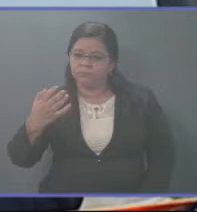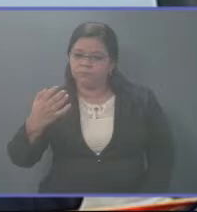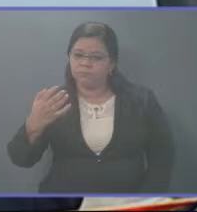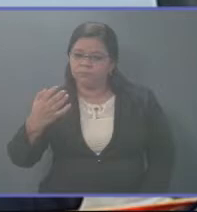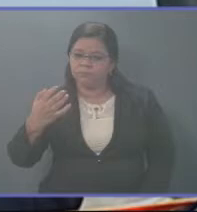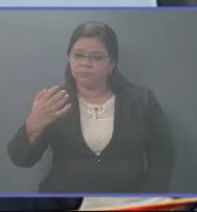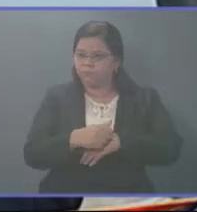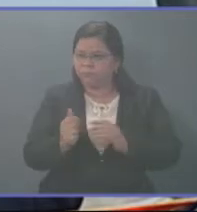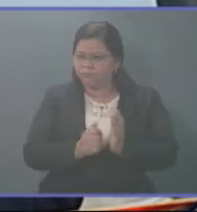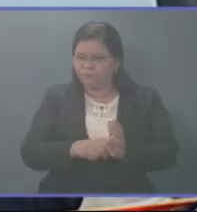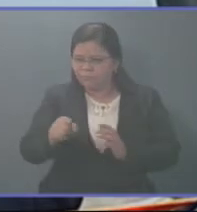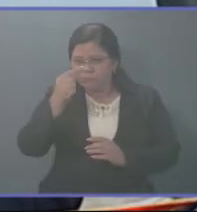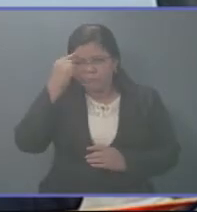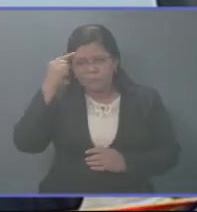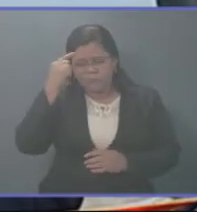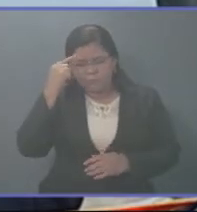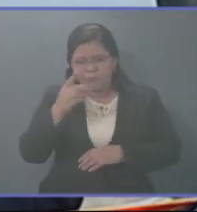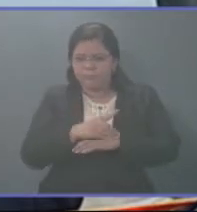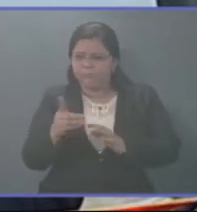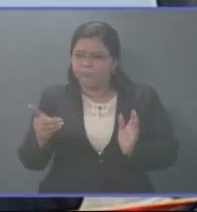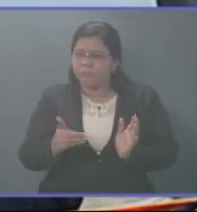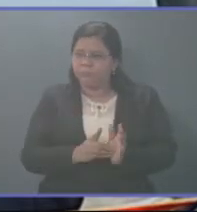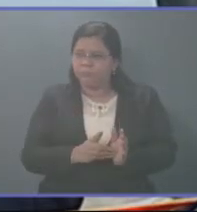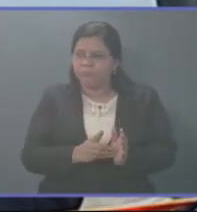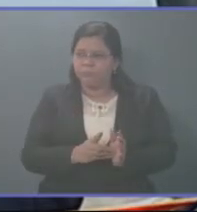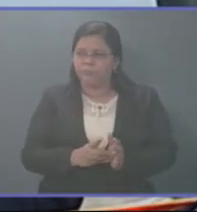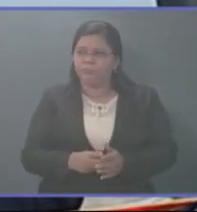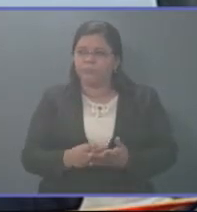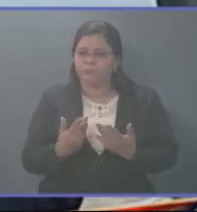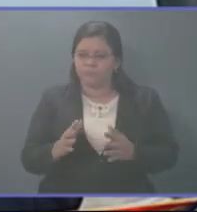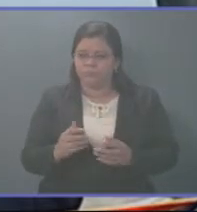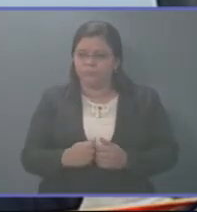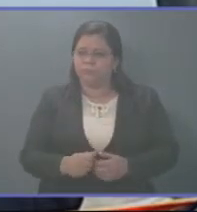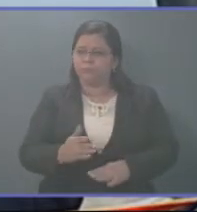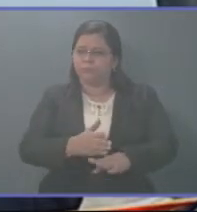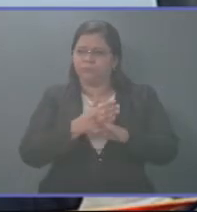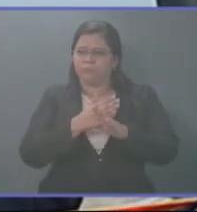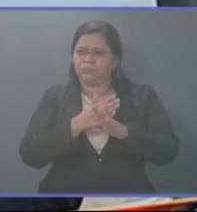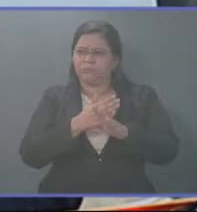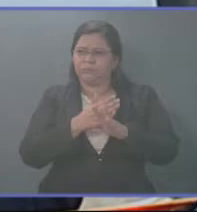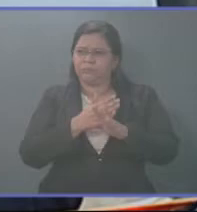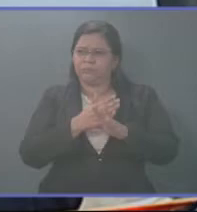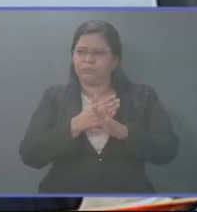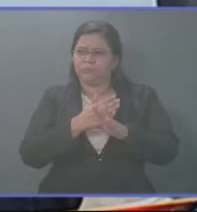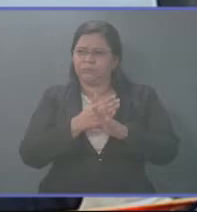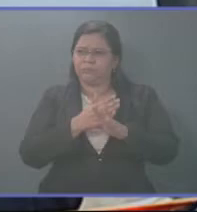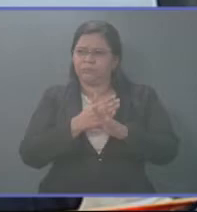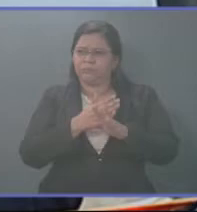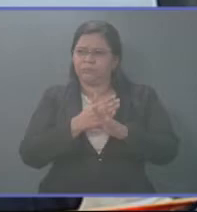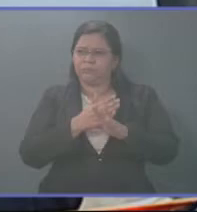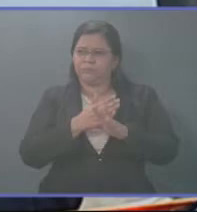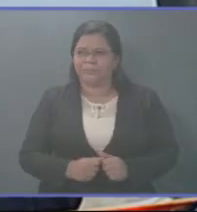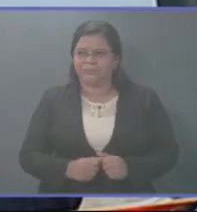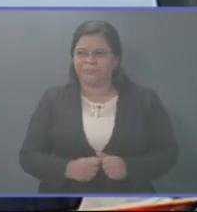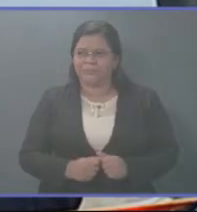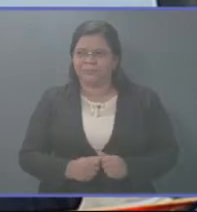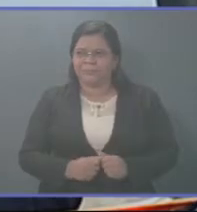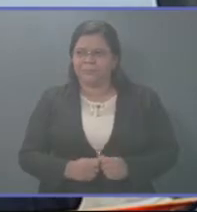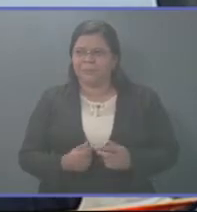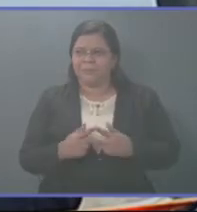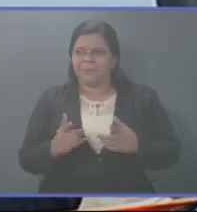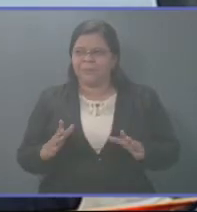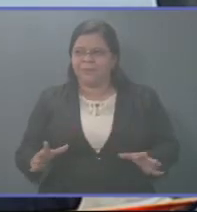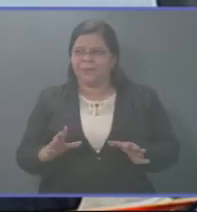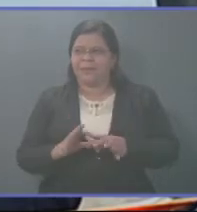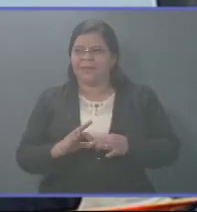ustedes teniendo a diputados y diputadas en función de defensa del actual gobierno y no se restablezcan